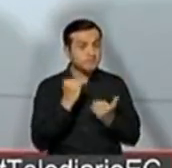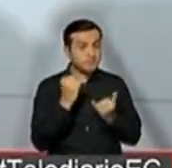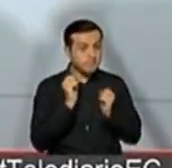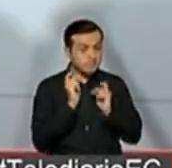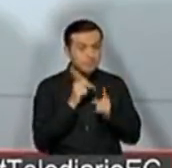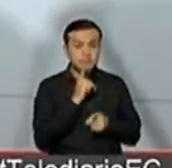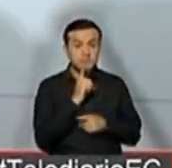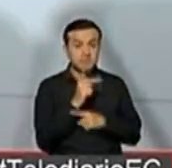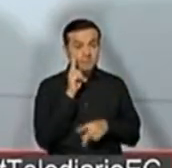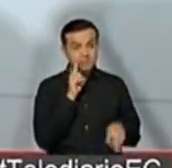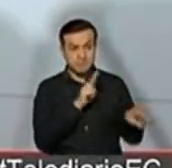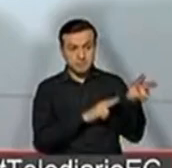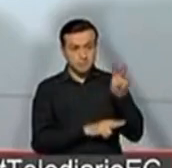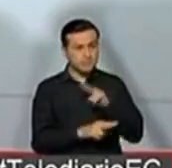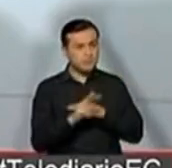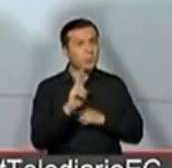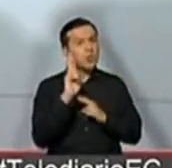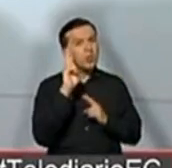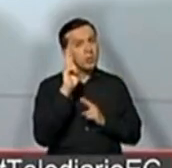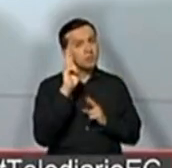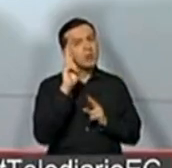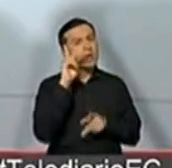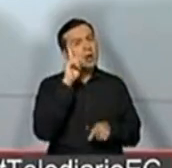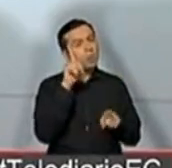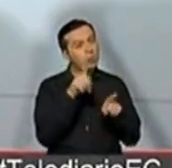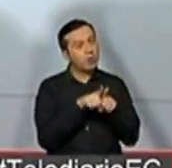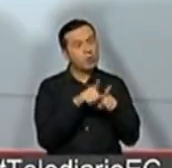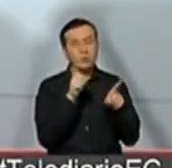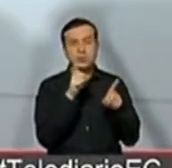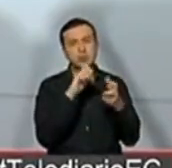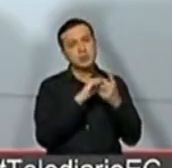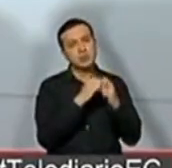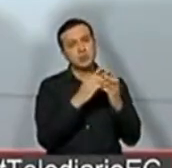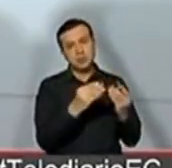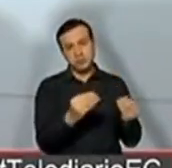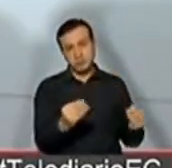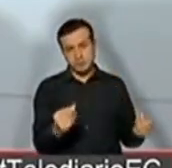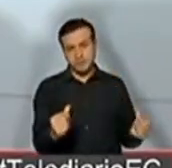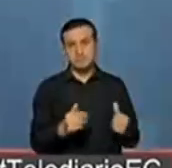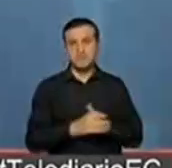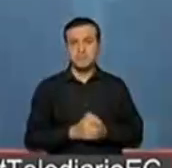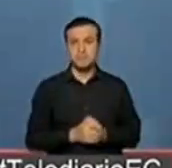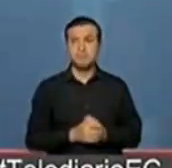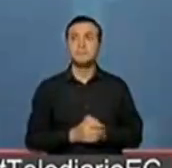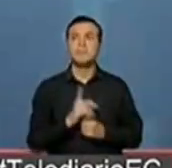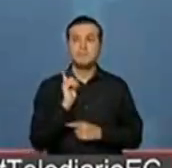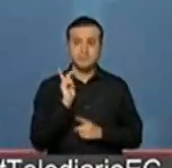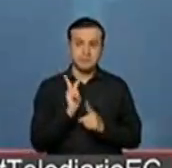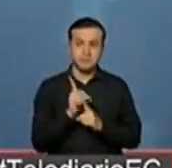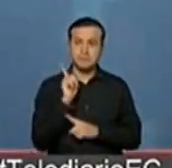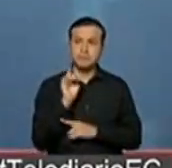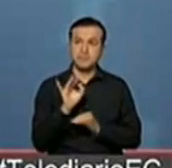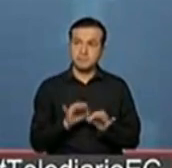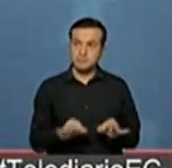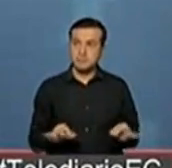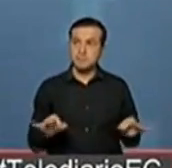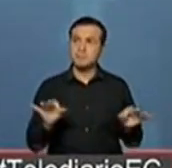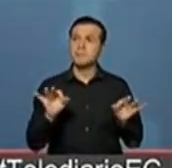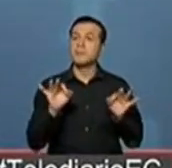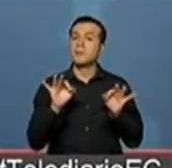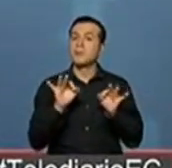oportunidad de analizar y ojalá llegar a buenos conclusiones. Este es un punto importante que definitivamente lo